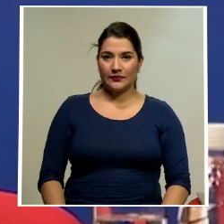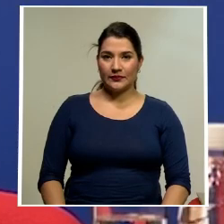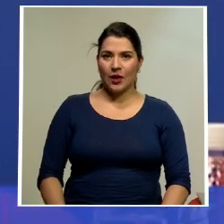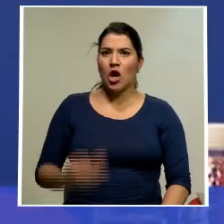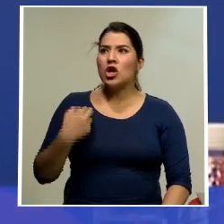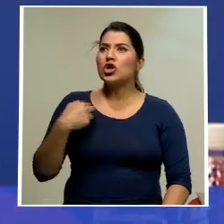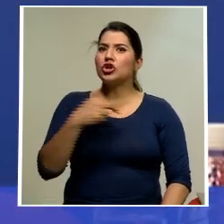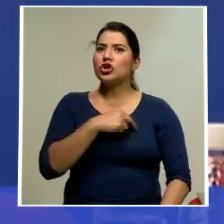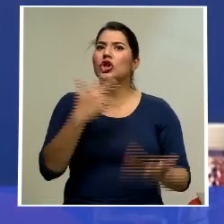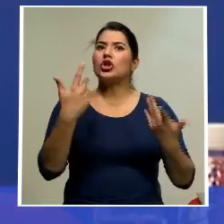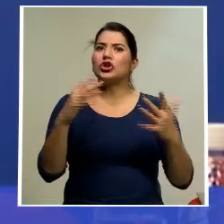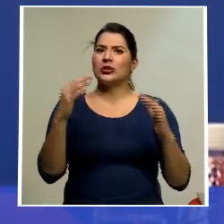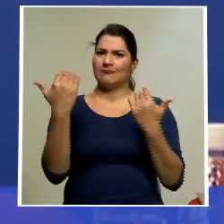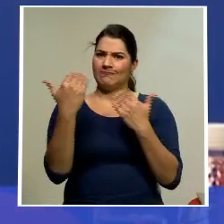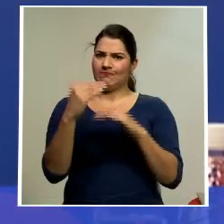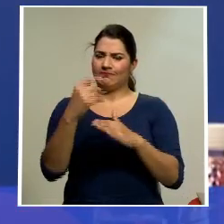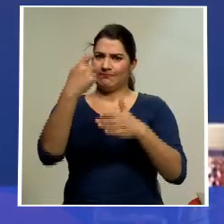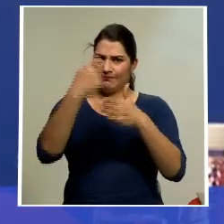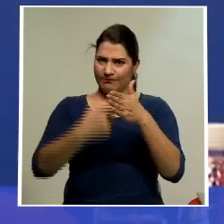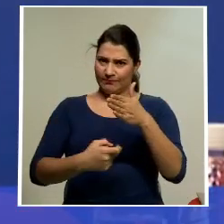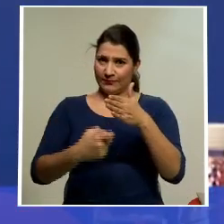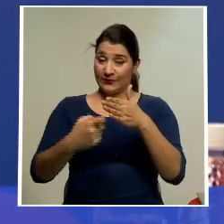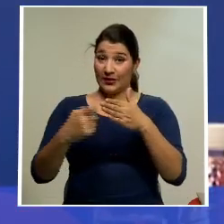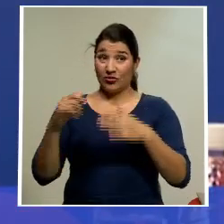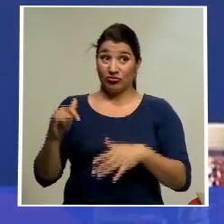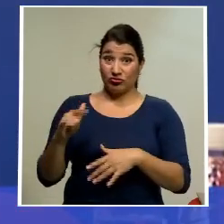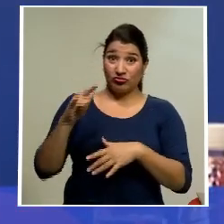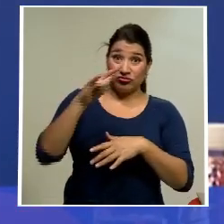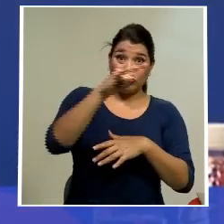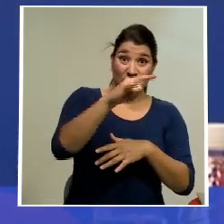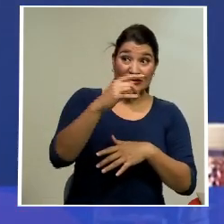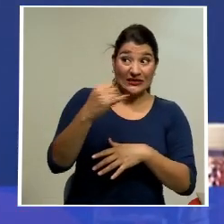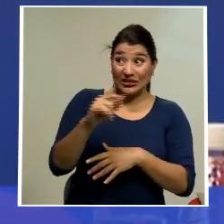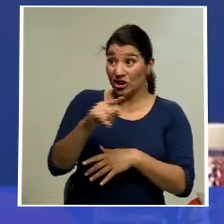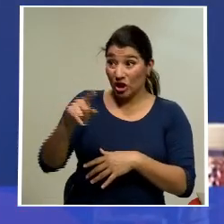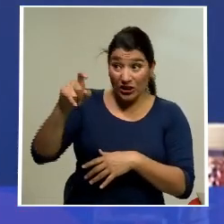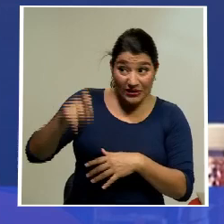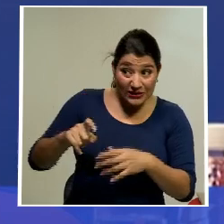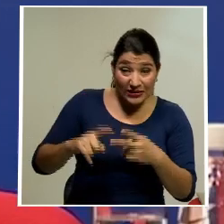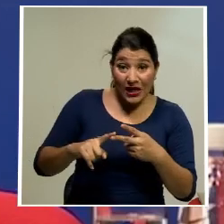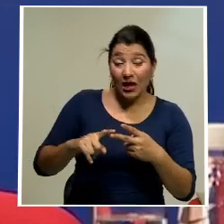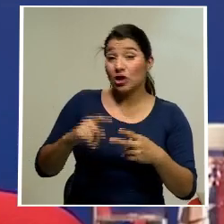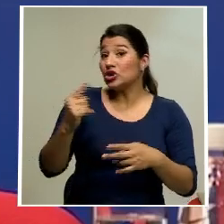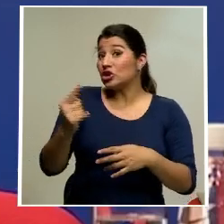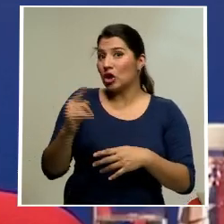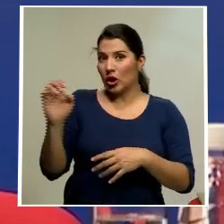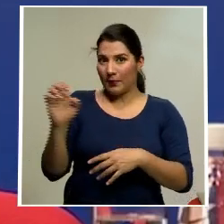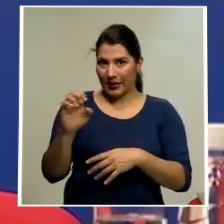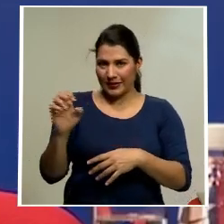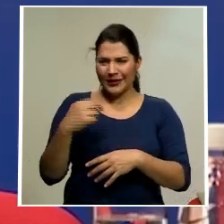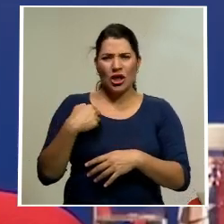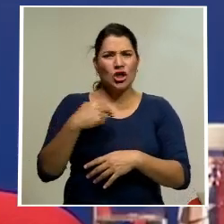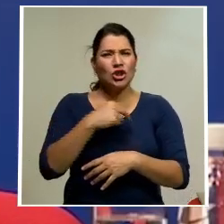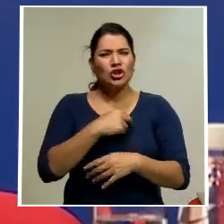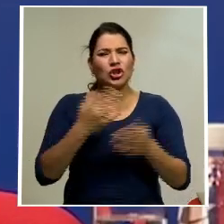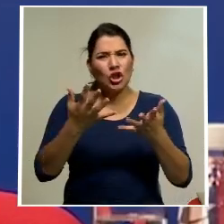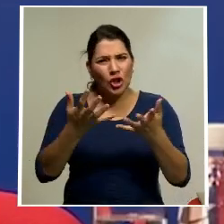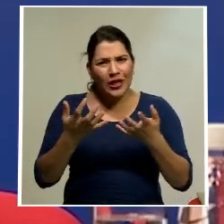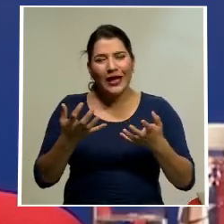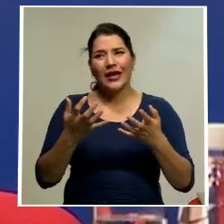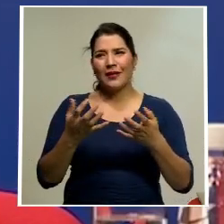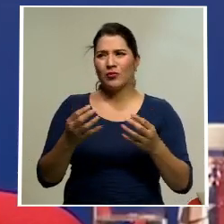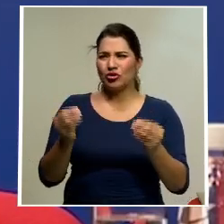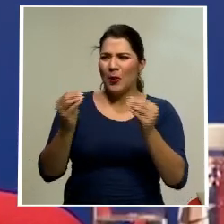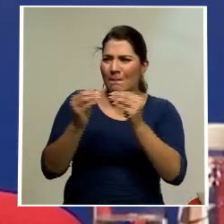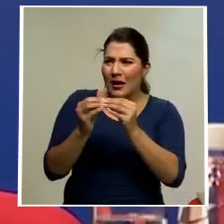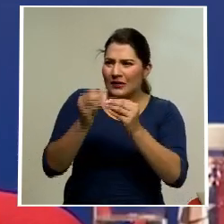Hemos restringido de forma estricta el movimiento transfronterizo no esencial o de emergencia. Vamos a fortalecer más la publicidad y orientación